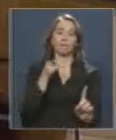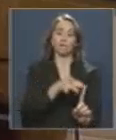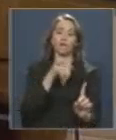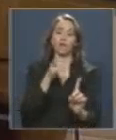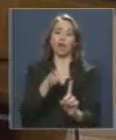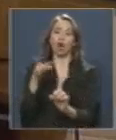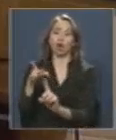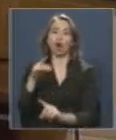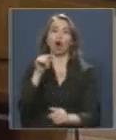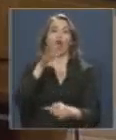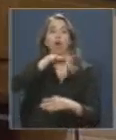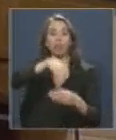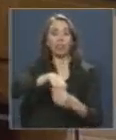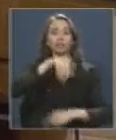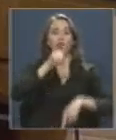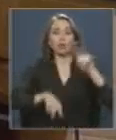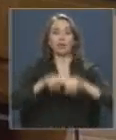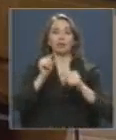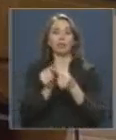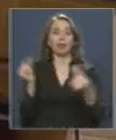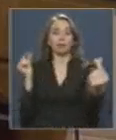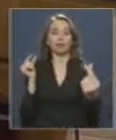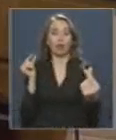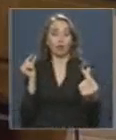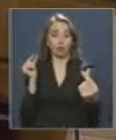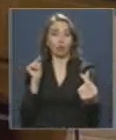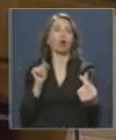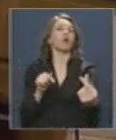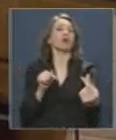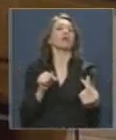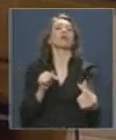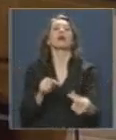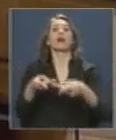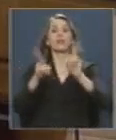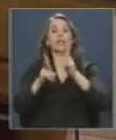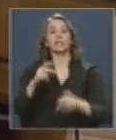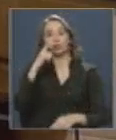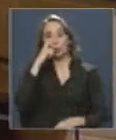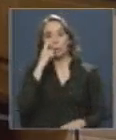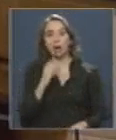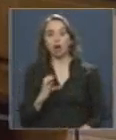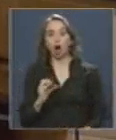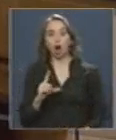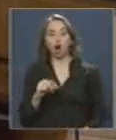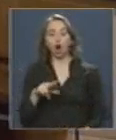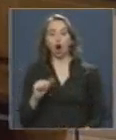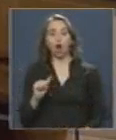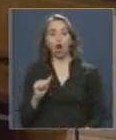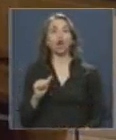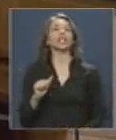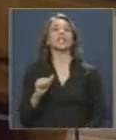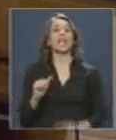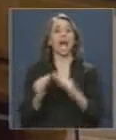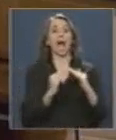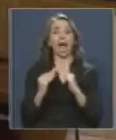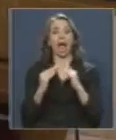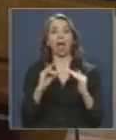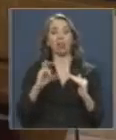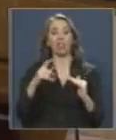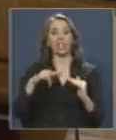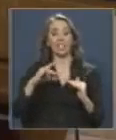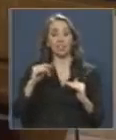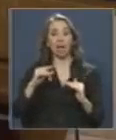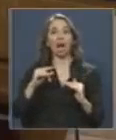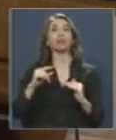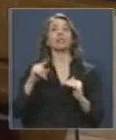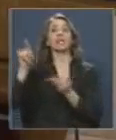en nuestro territorio nacional los derechos humanos. Colonia Dignidad fue un Estado dentro del Estado chileno